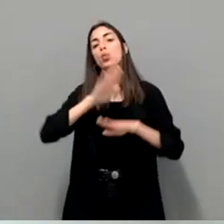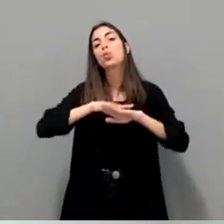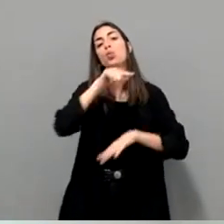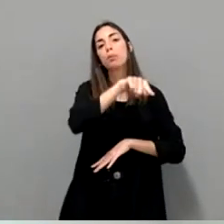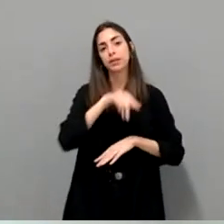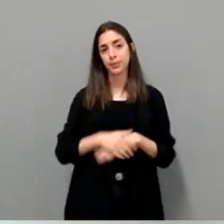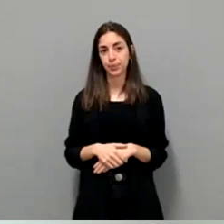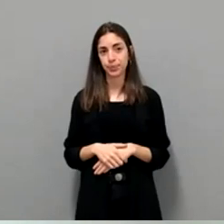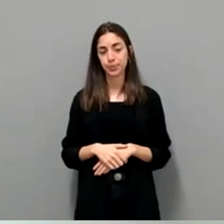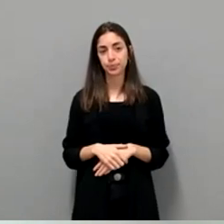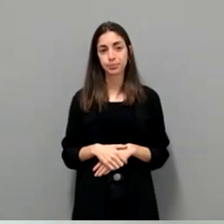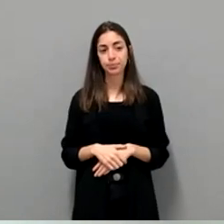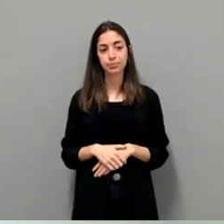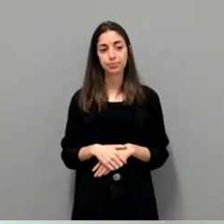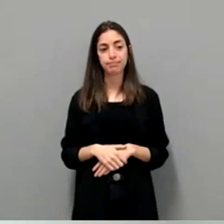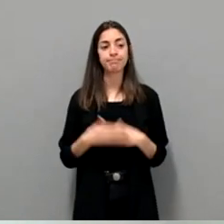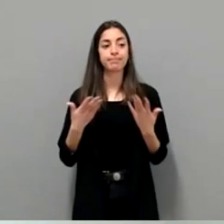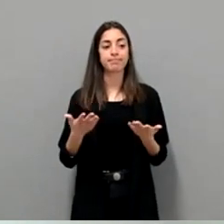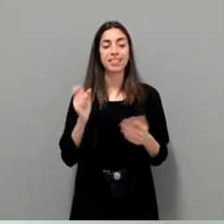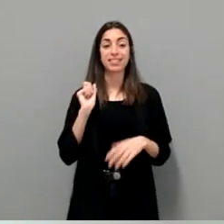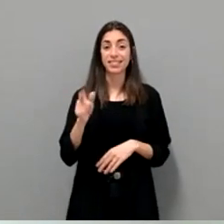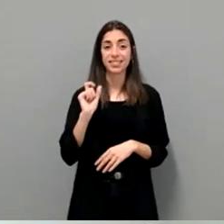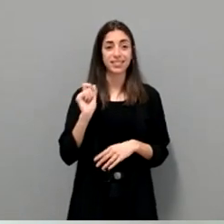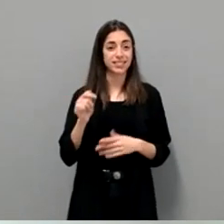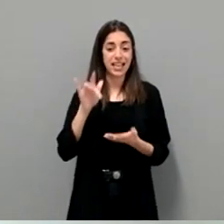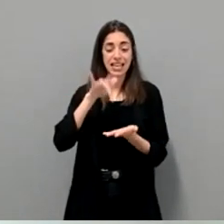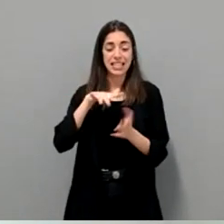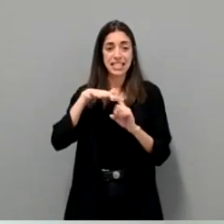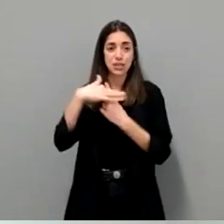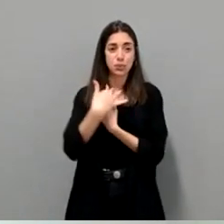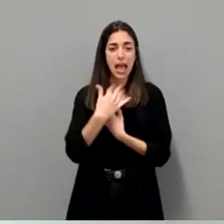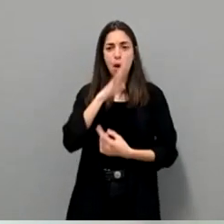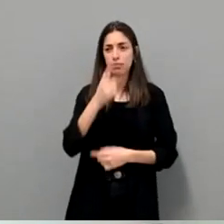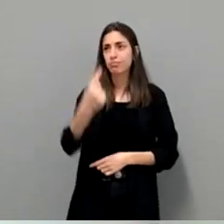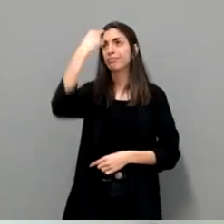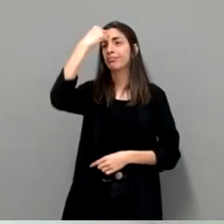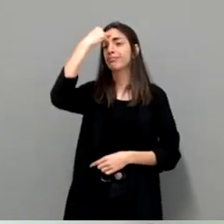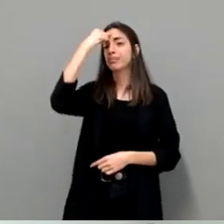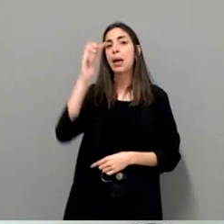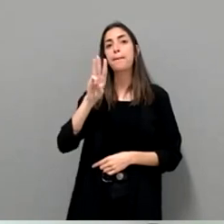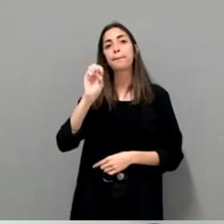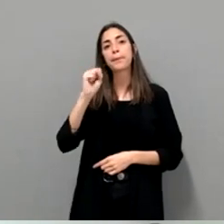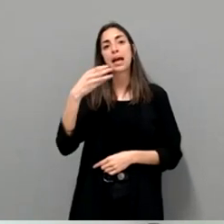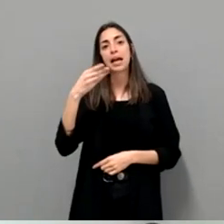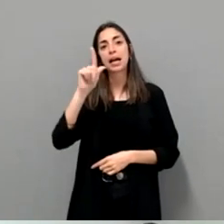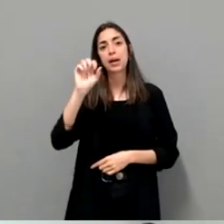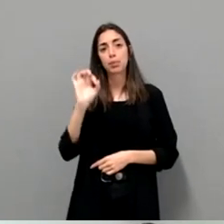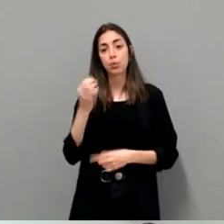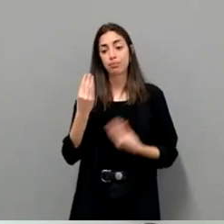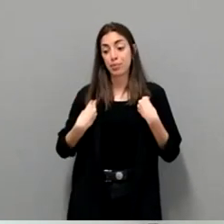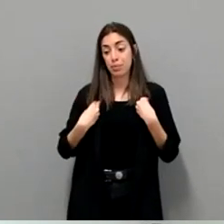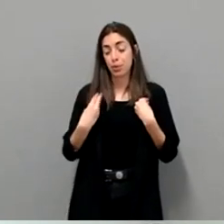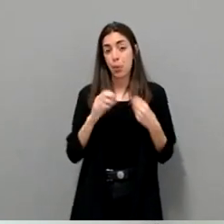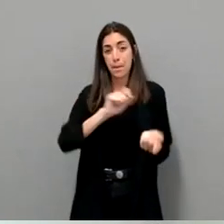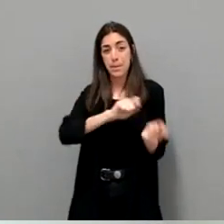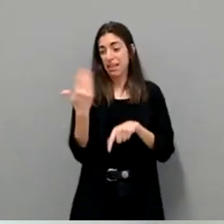Ay, ¿cuántas veces esta situación? Se me viene a la cabeza, por ejemplo, Pablo, ¿no? Que ha vivido algo muy parecido hace muy